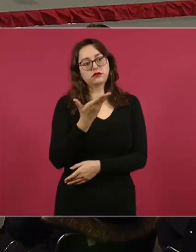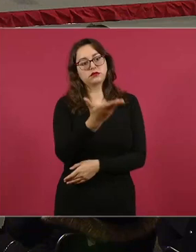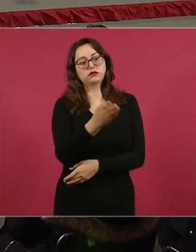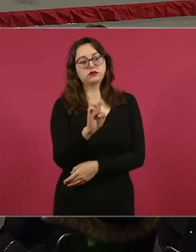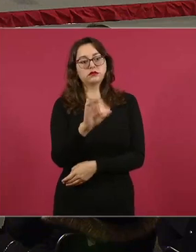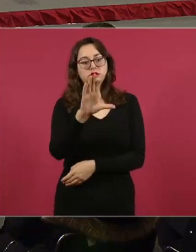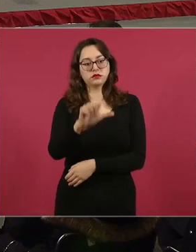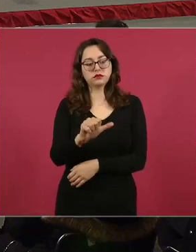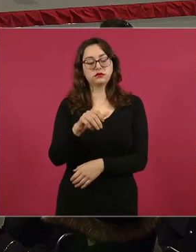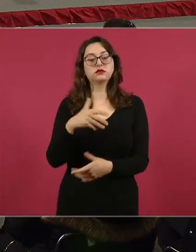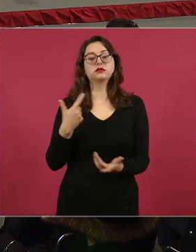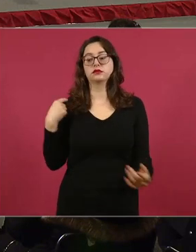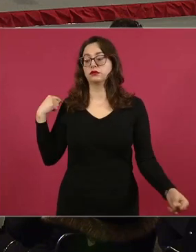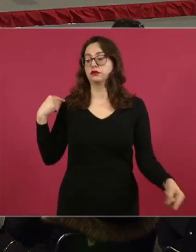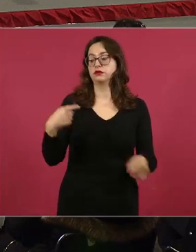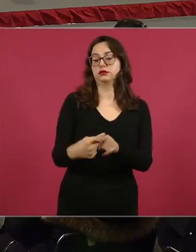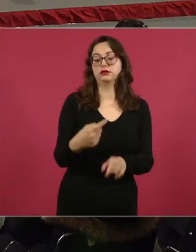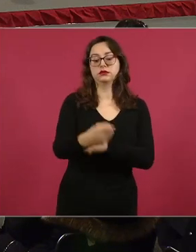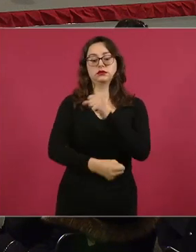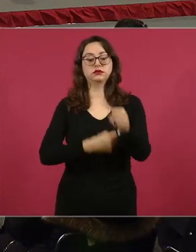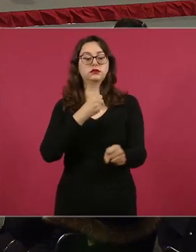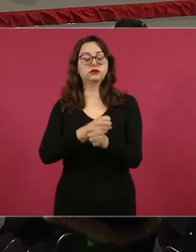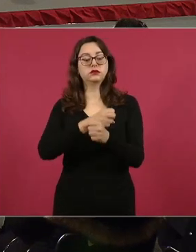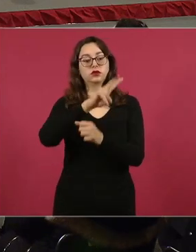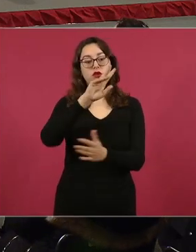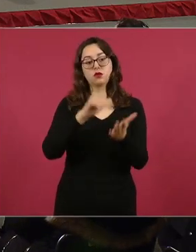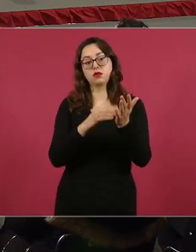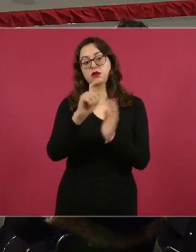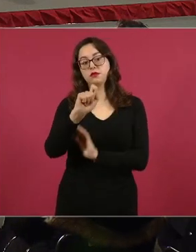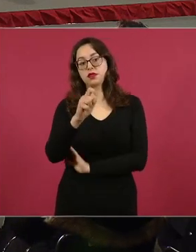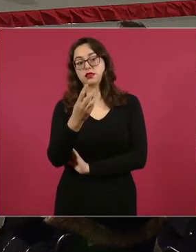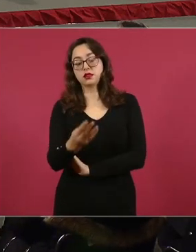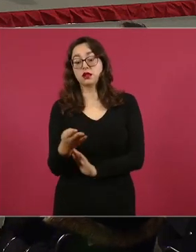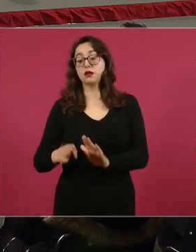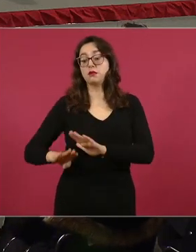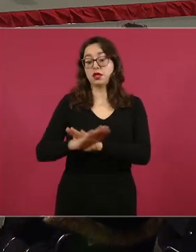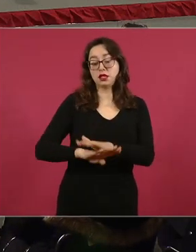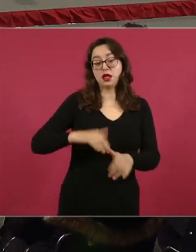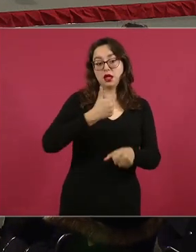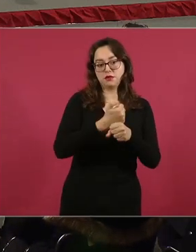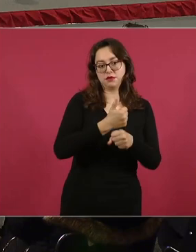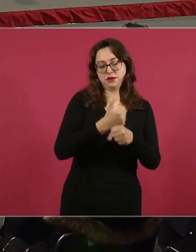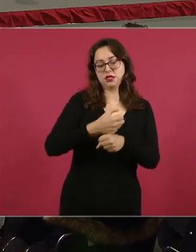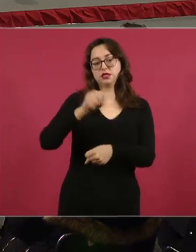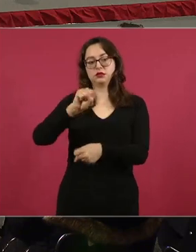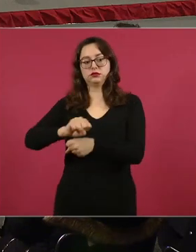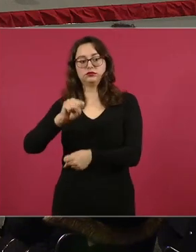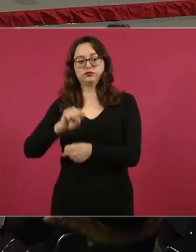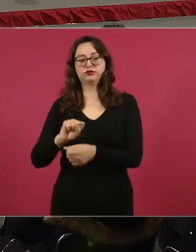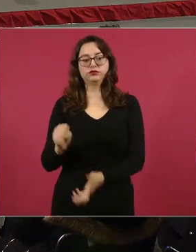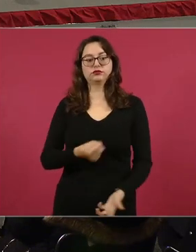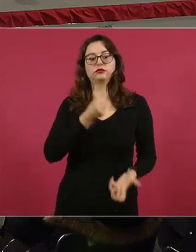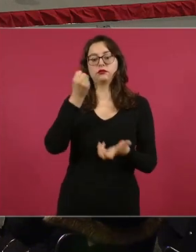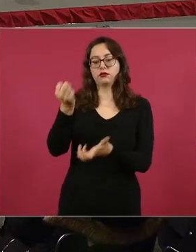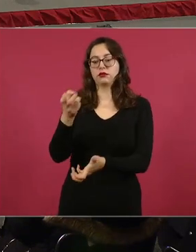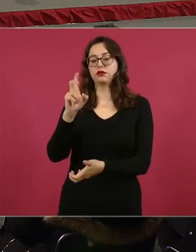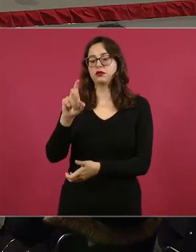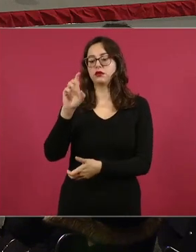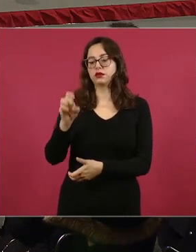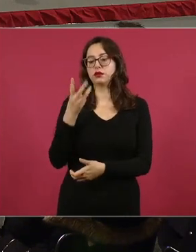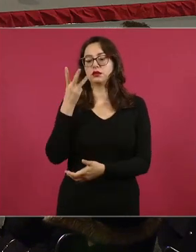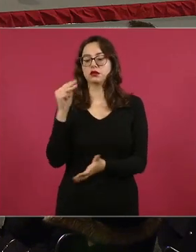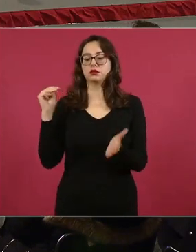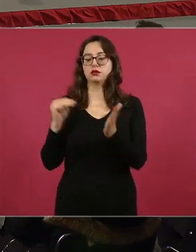año 2023, solo en educación básica tuvimos un presupuesto mayor a los 33 mil millones de pesos,